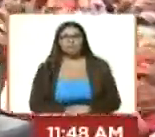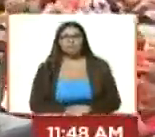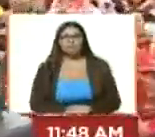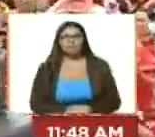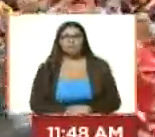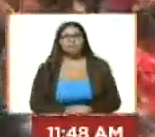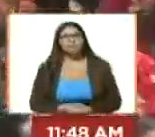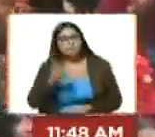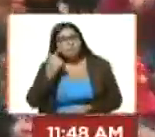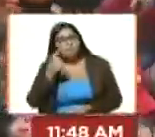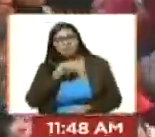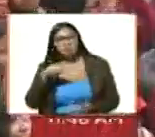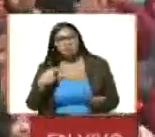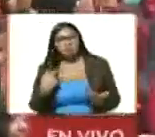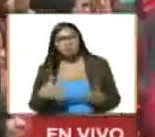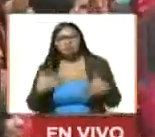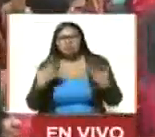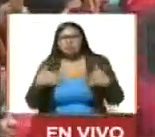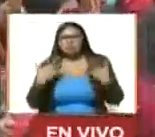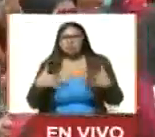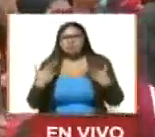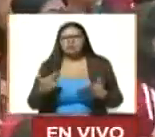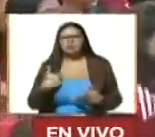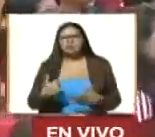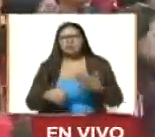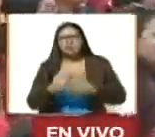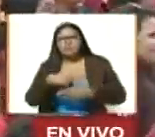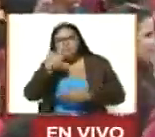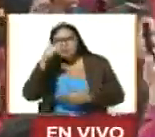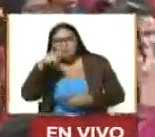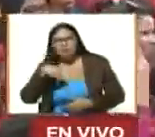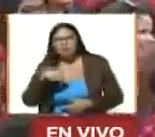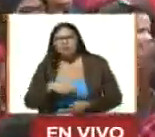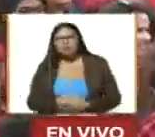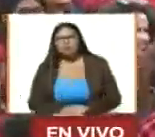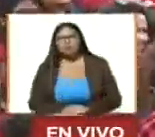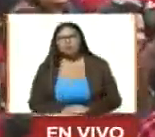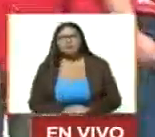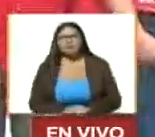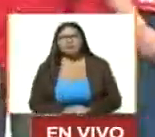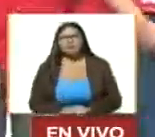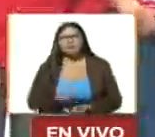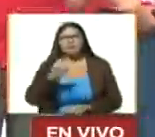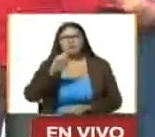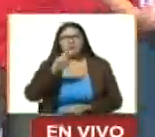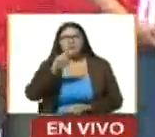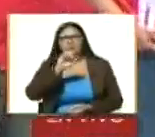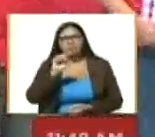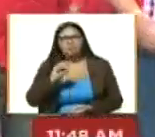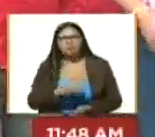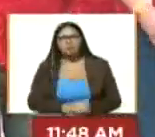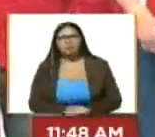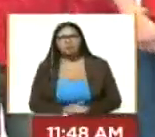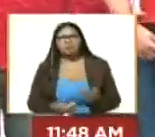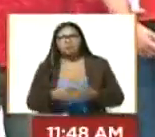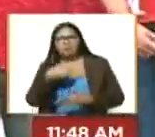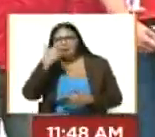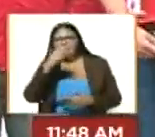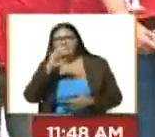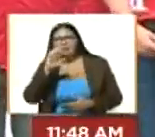Ve que uno se emociona. Yo tengo más pena aquí que Elvis. ¿Dónde está Elvis? Yo tengo más pena que